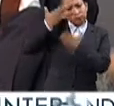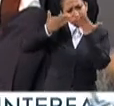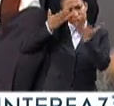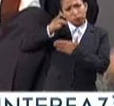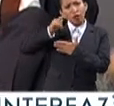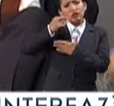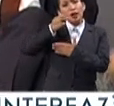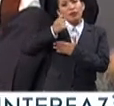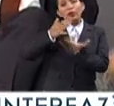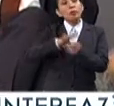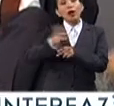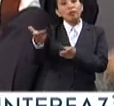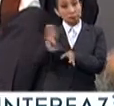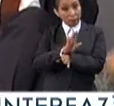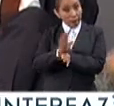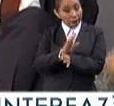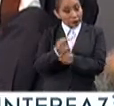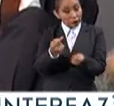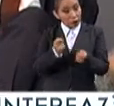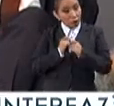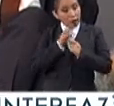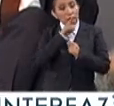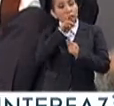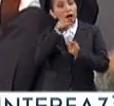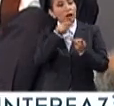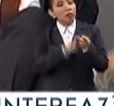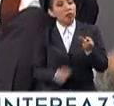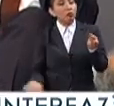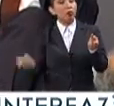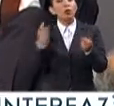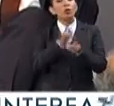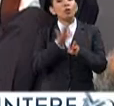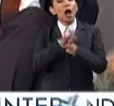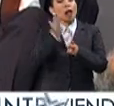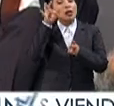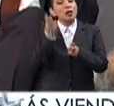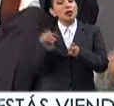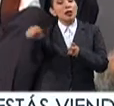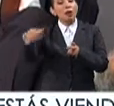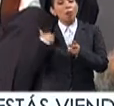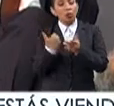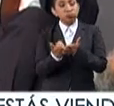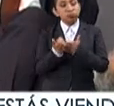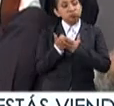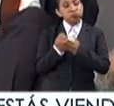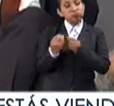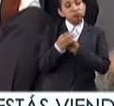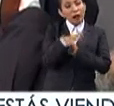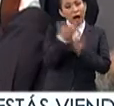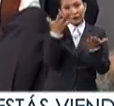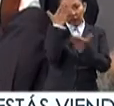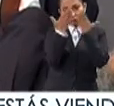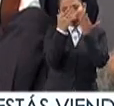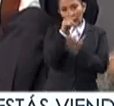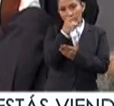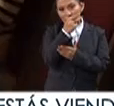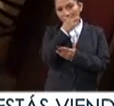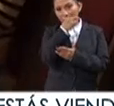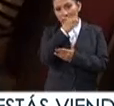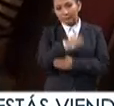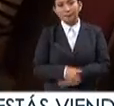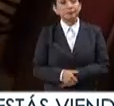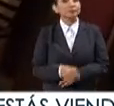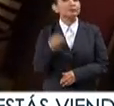cuál es la ventaja cuáles son los resultados cuáles son cuál es realmente el impacto de cursar en su estudio de posgrado